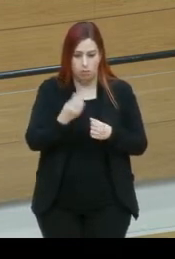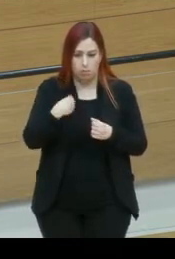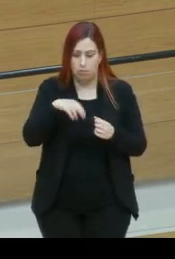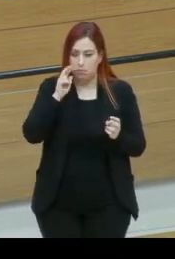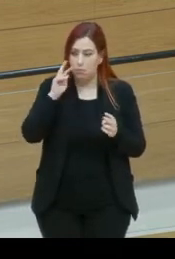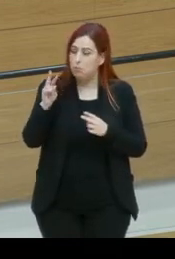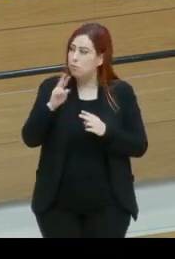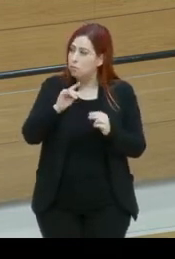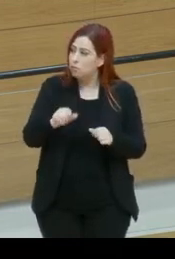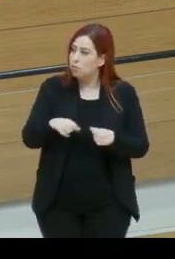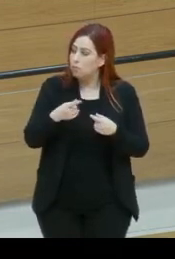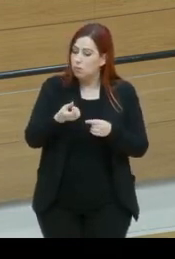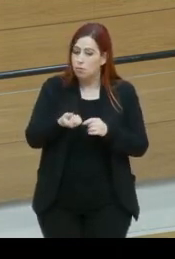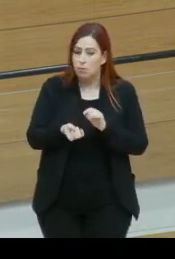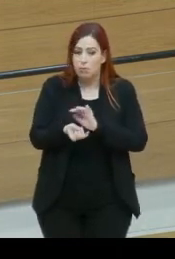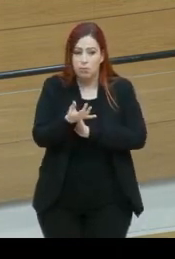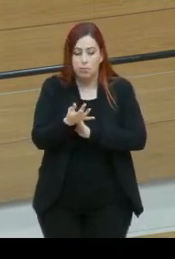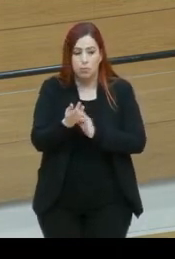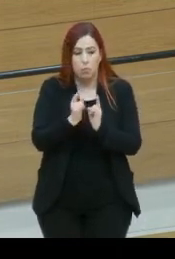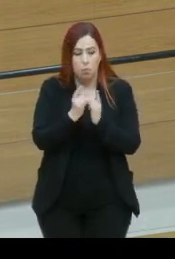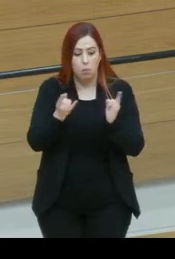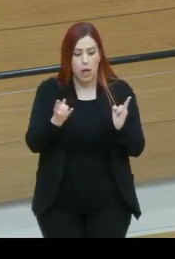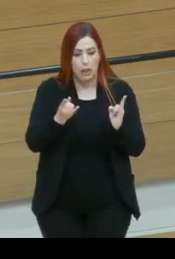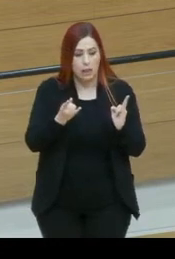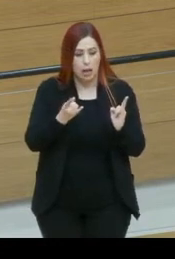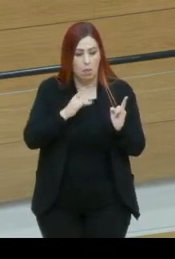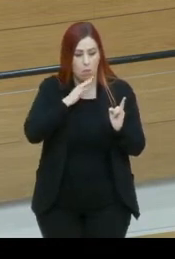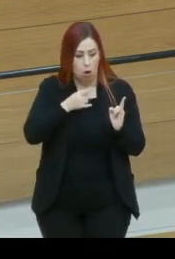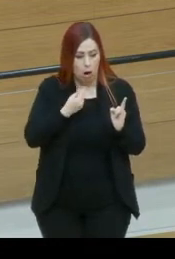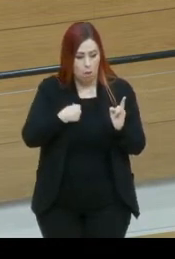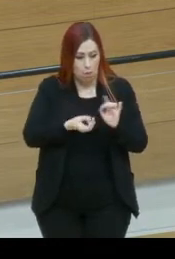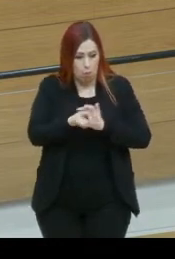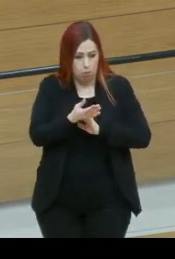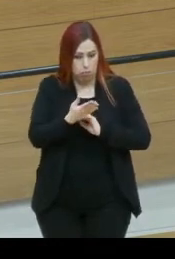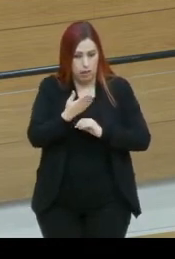aparece en una planta de la mora. En nuestro laboratorio